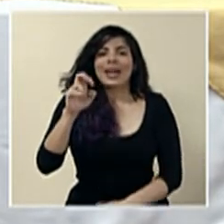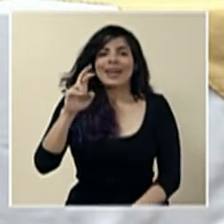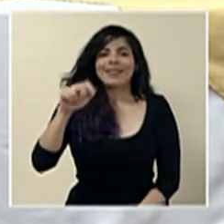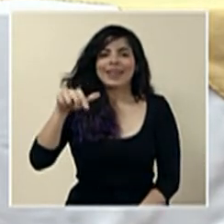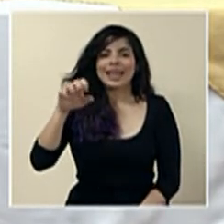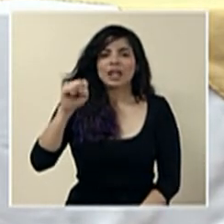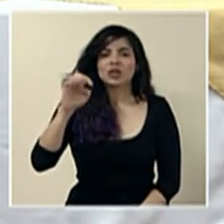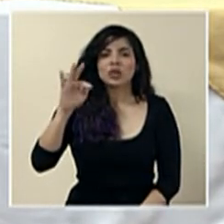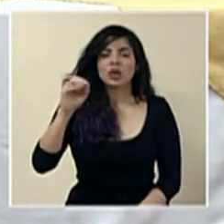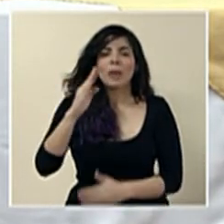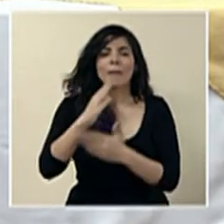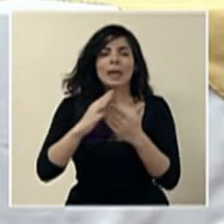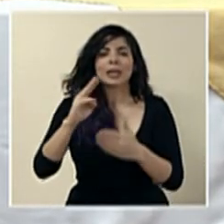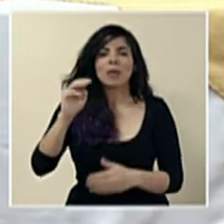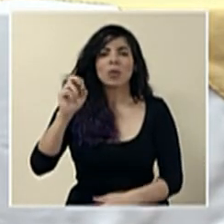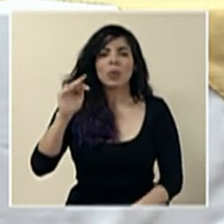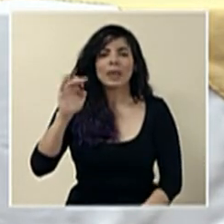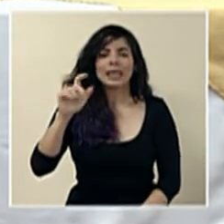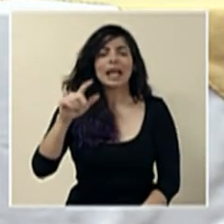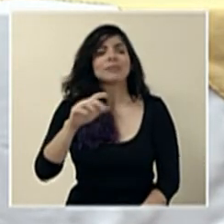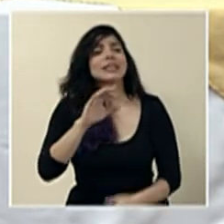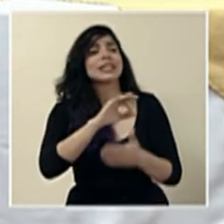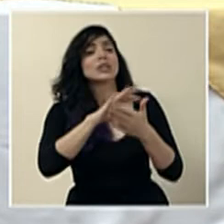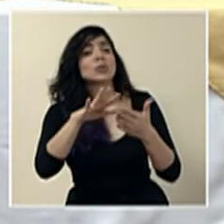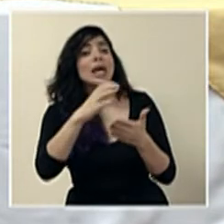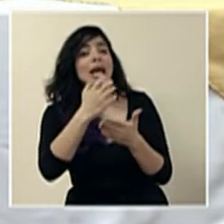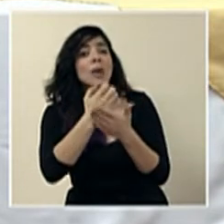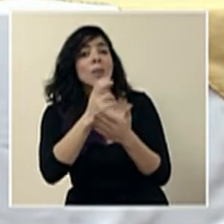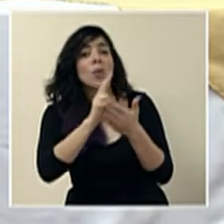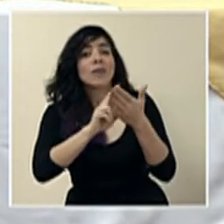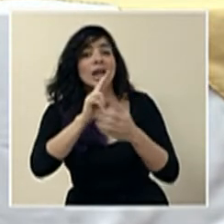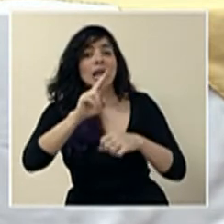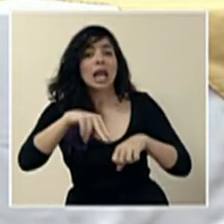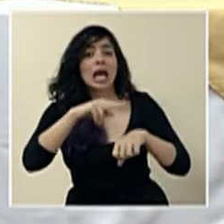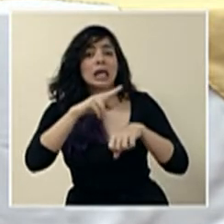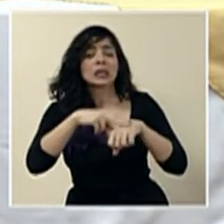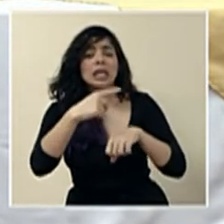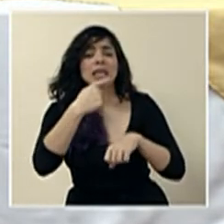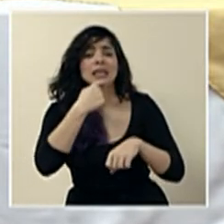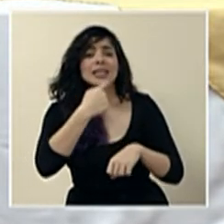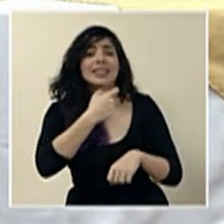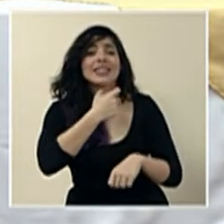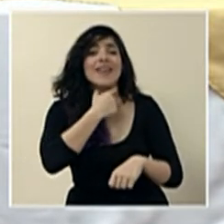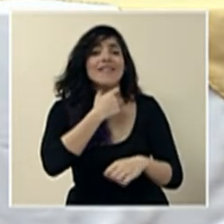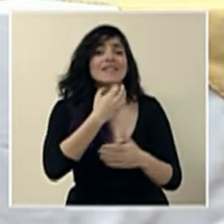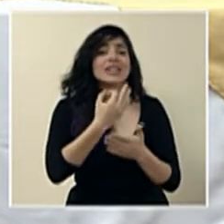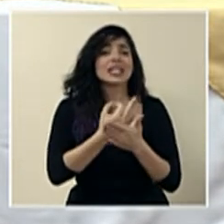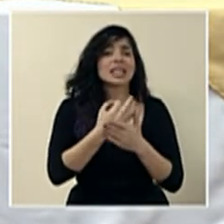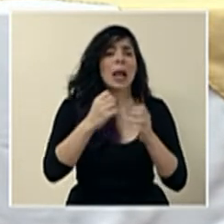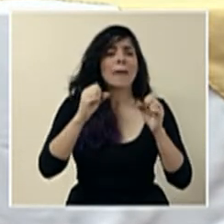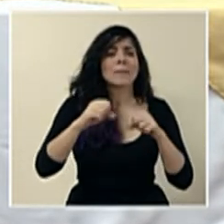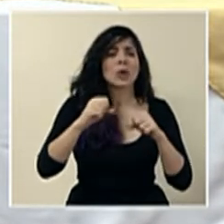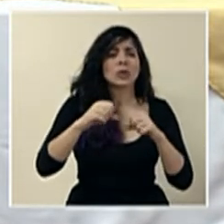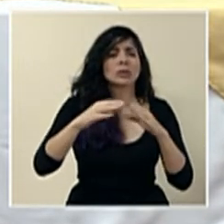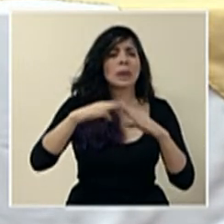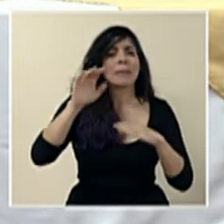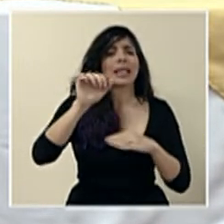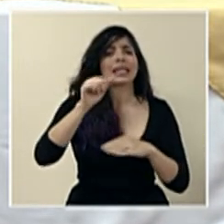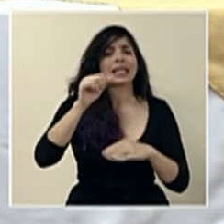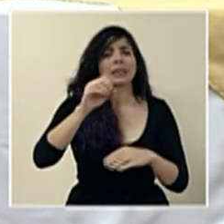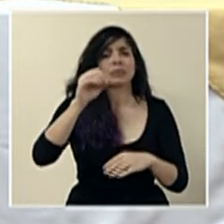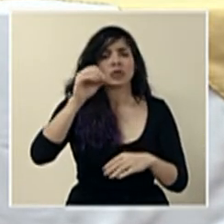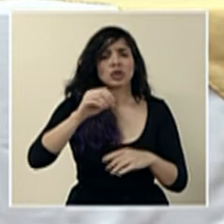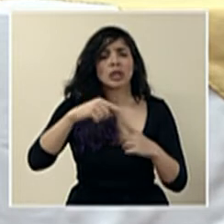Noticias Monumental. La Escuela de Economía de la Universidad Nacional proyecta que el déficit fiscal podría llegar a más del 10% para